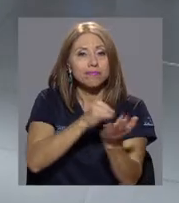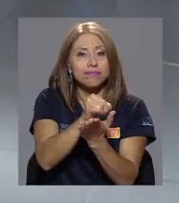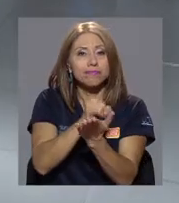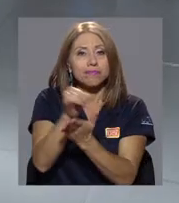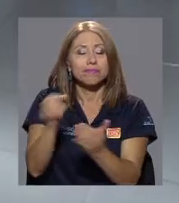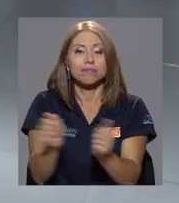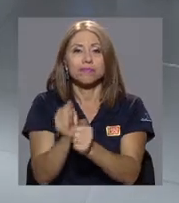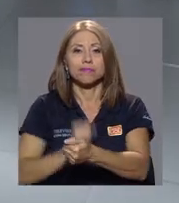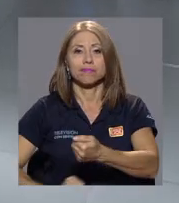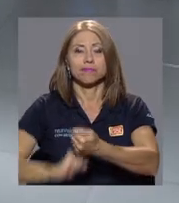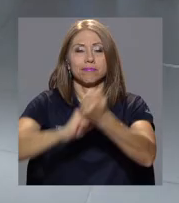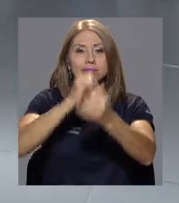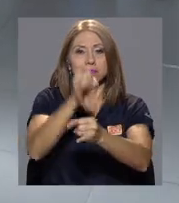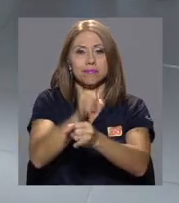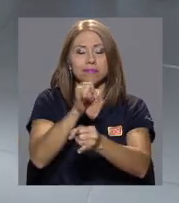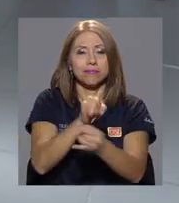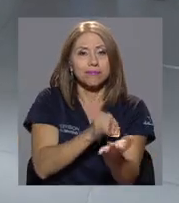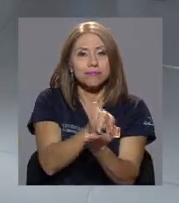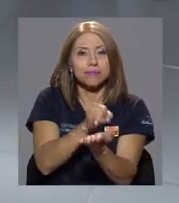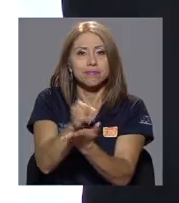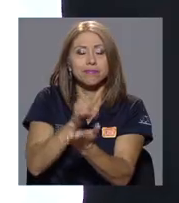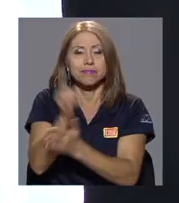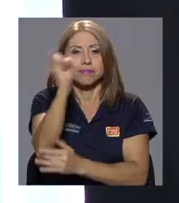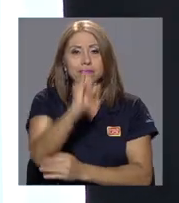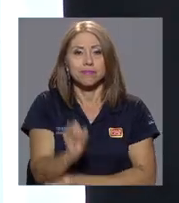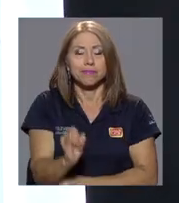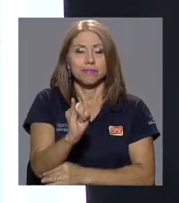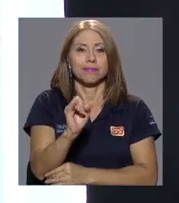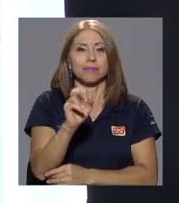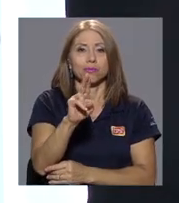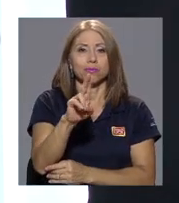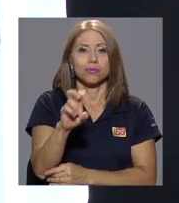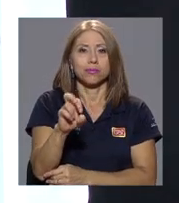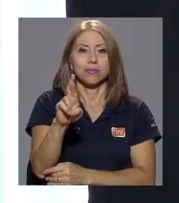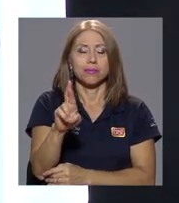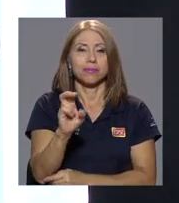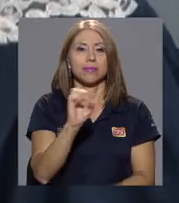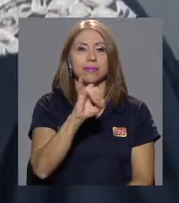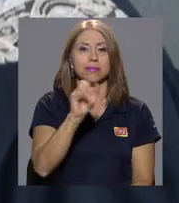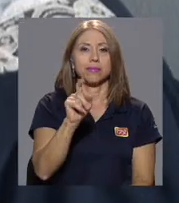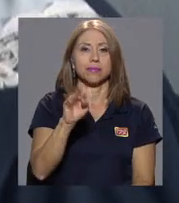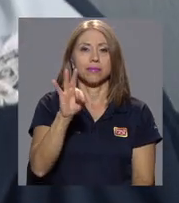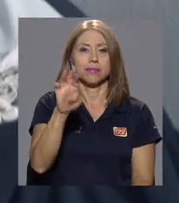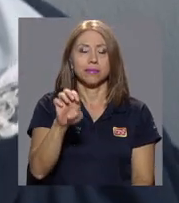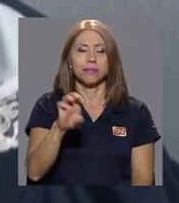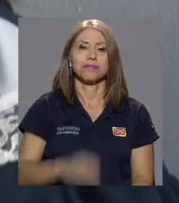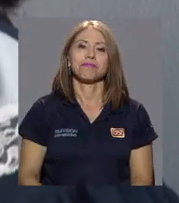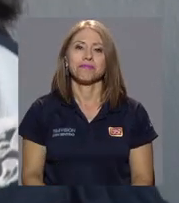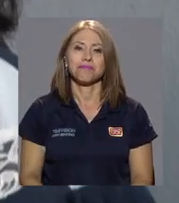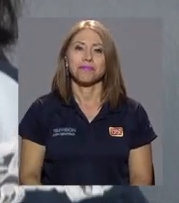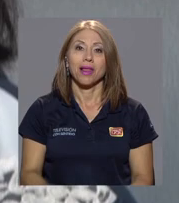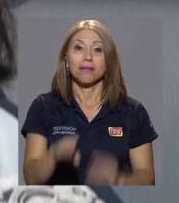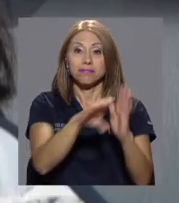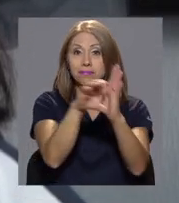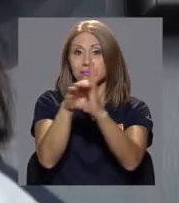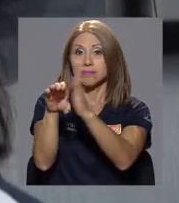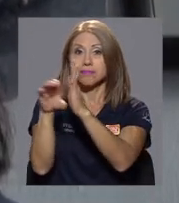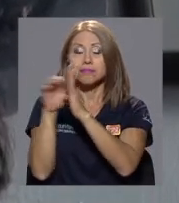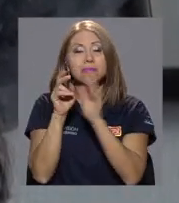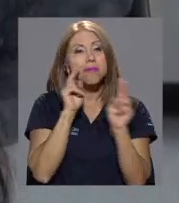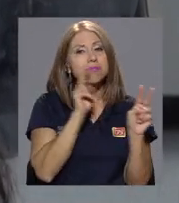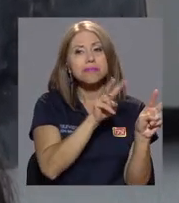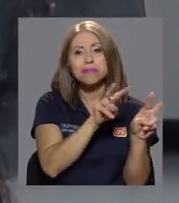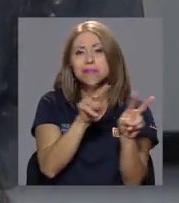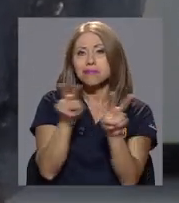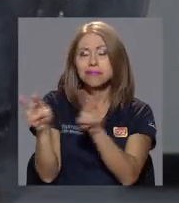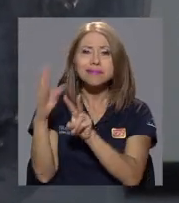investigación con el apoyo del Instituto de Investigaciones en Arte de la UCR y Arte. Las imágenes realizan un repaso